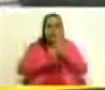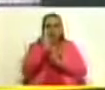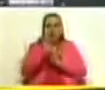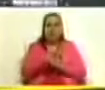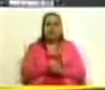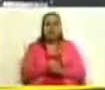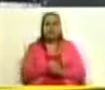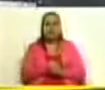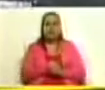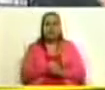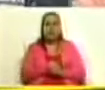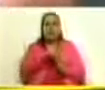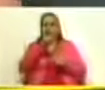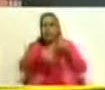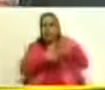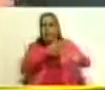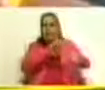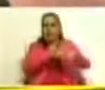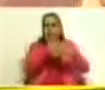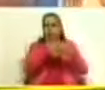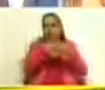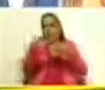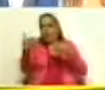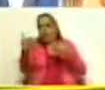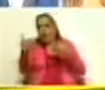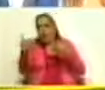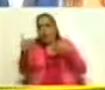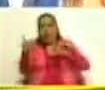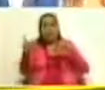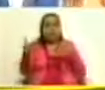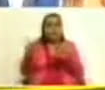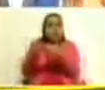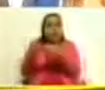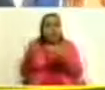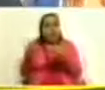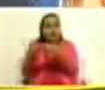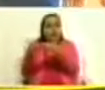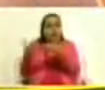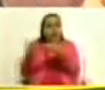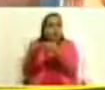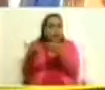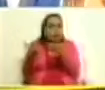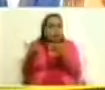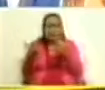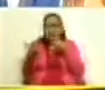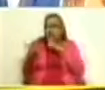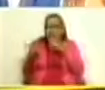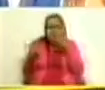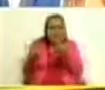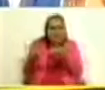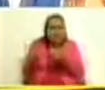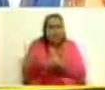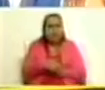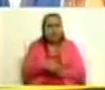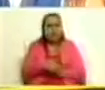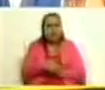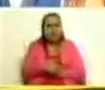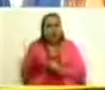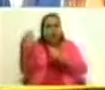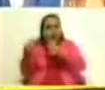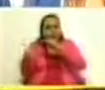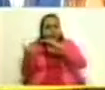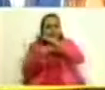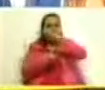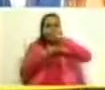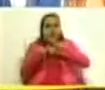Pero luego del tiempo transcurrido, nos encontramos con ciertas trabas que no solo ciertamente es Emprender Juntos, sino son muchas otras las instituciones